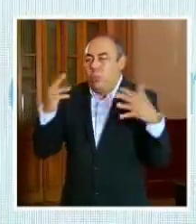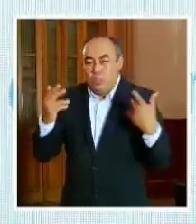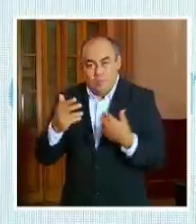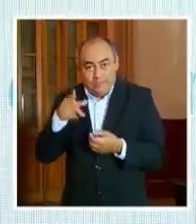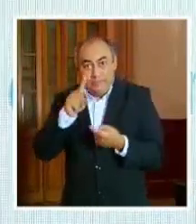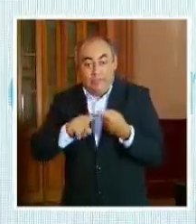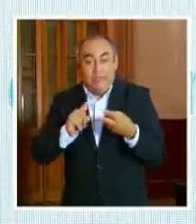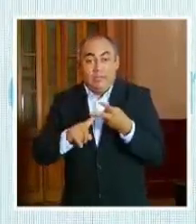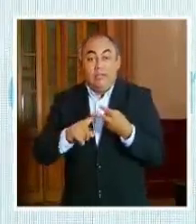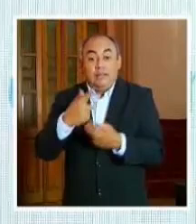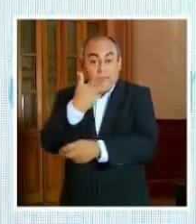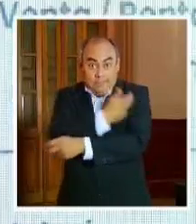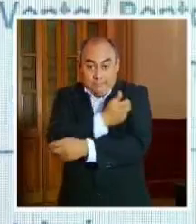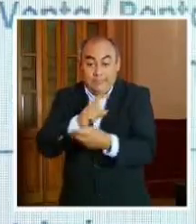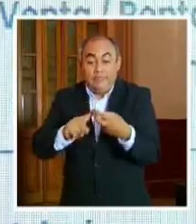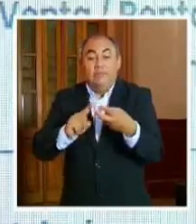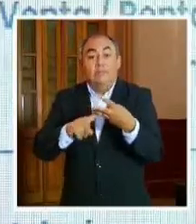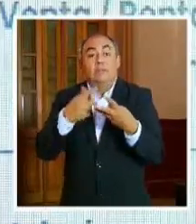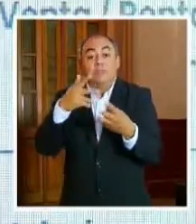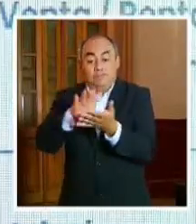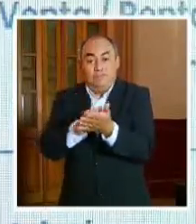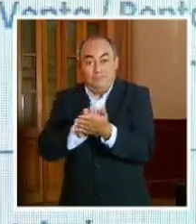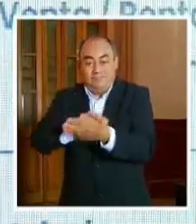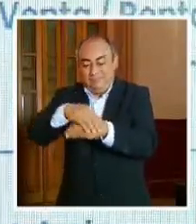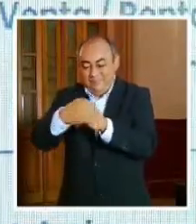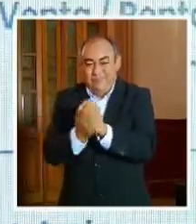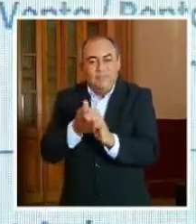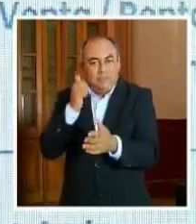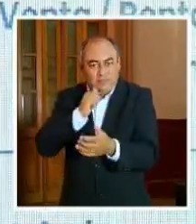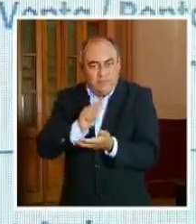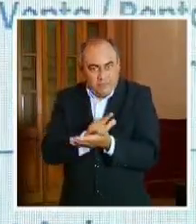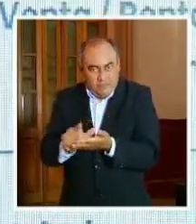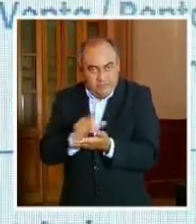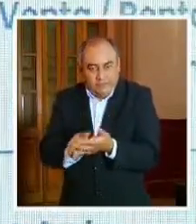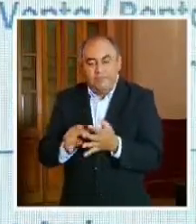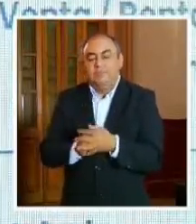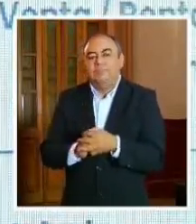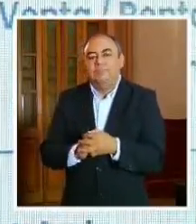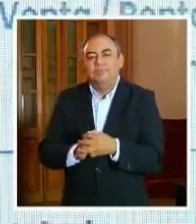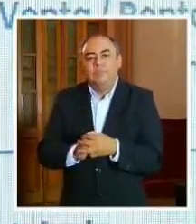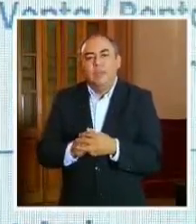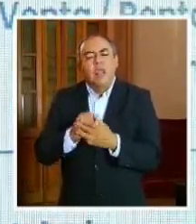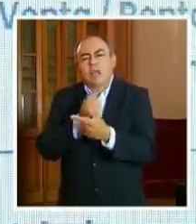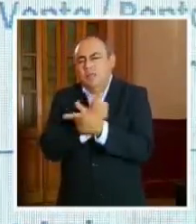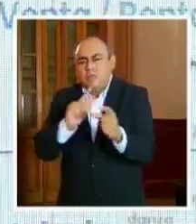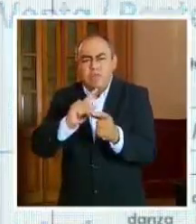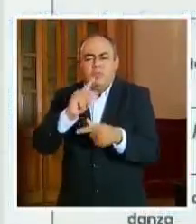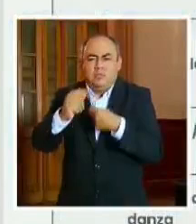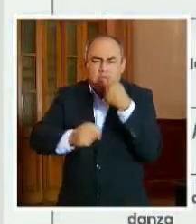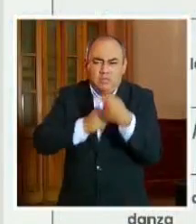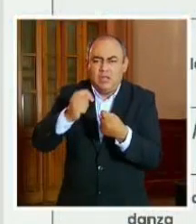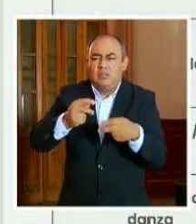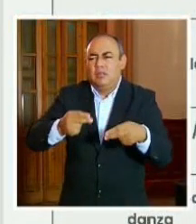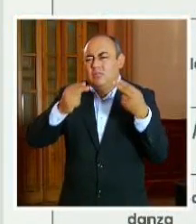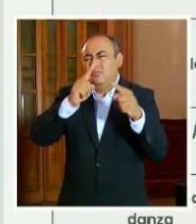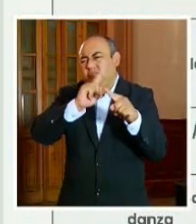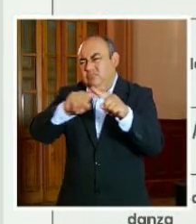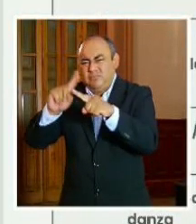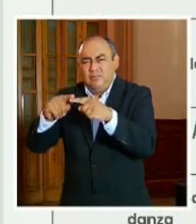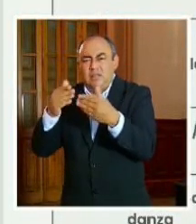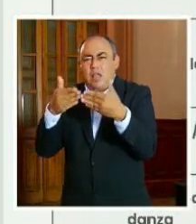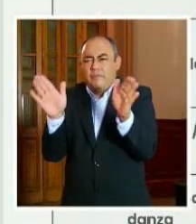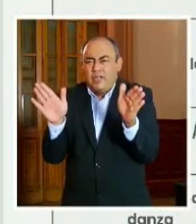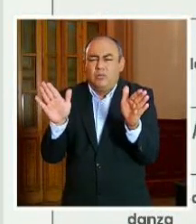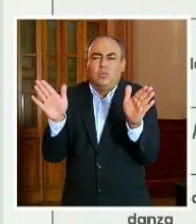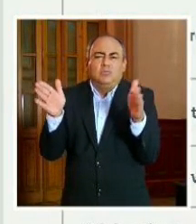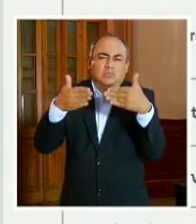la higiene de manos. Todos los giros o establecimientos, tanto en espacios cerrados como en espacios abiertos,